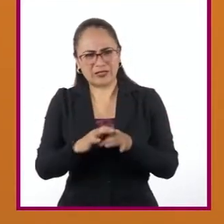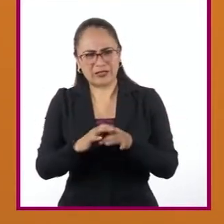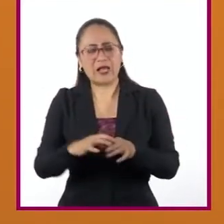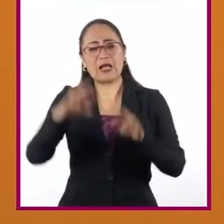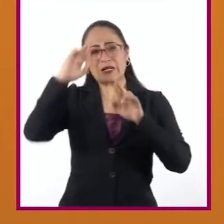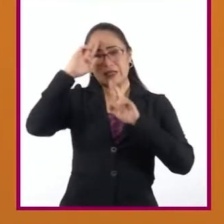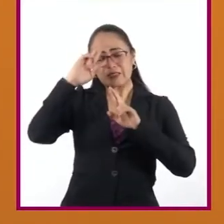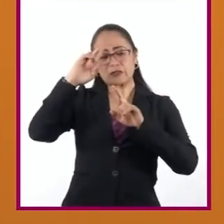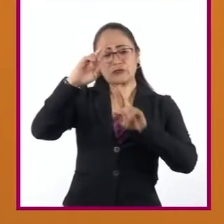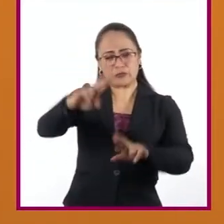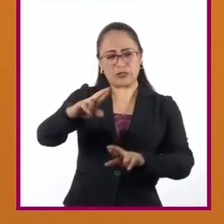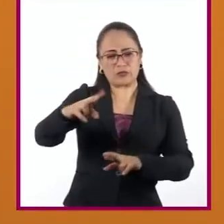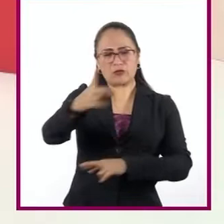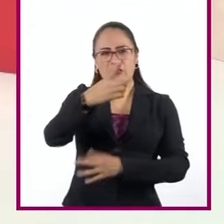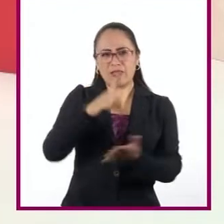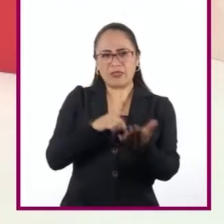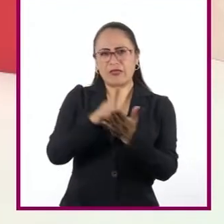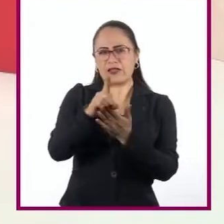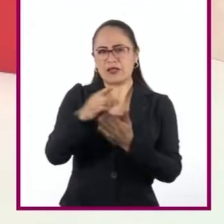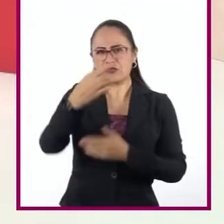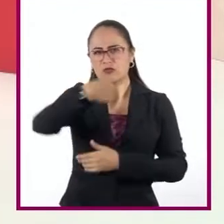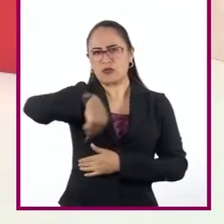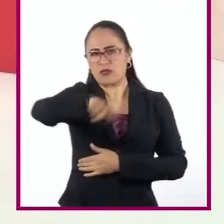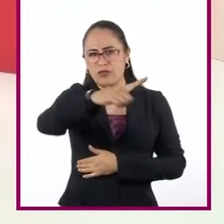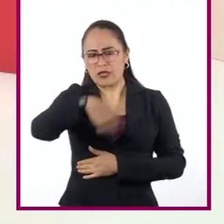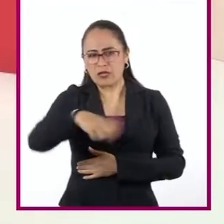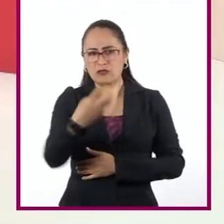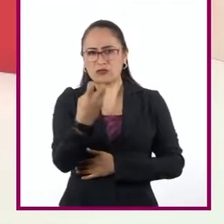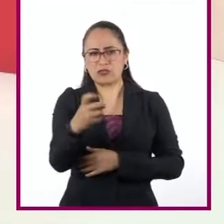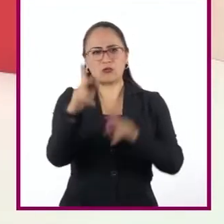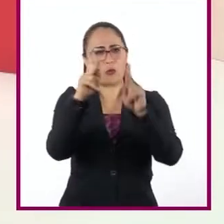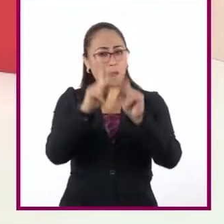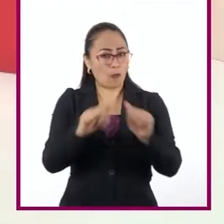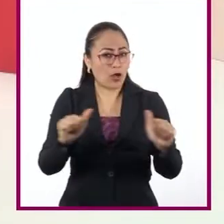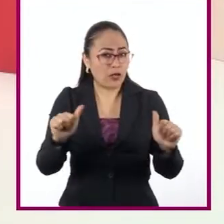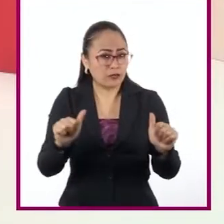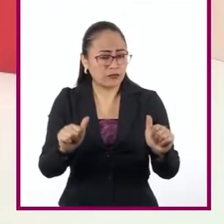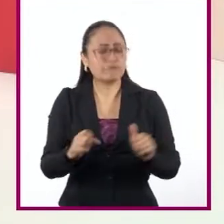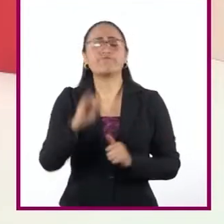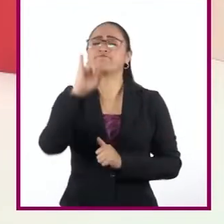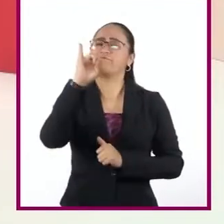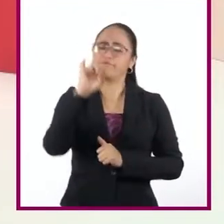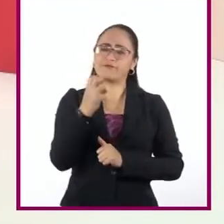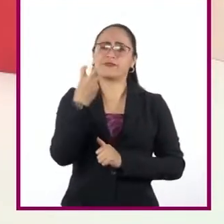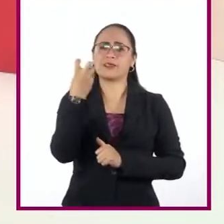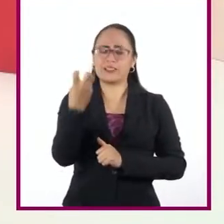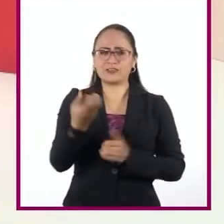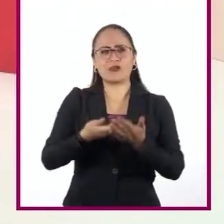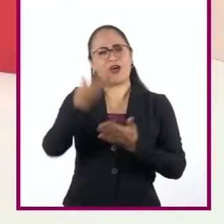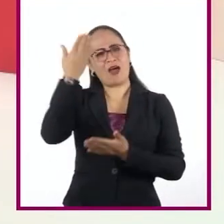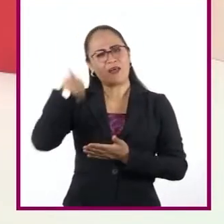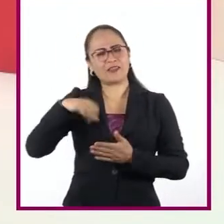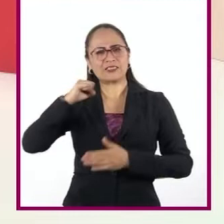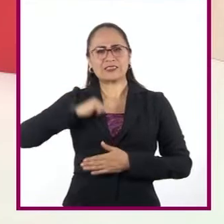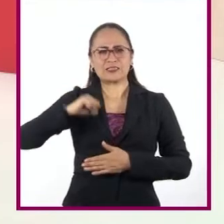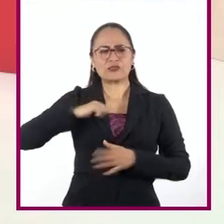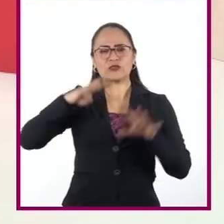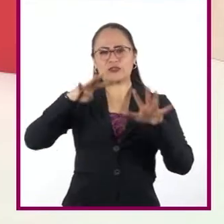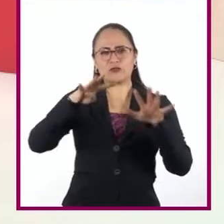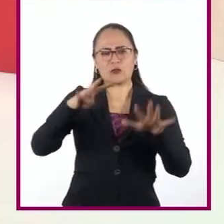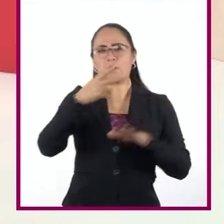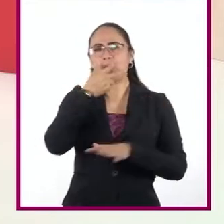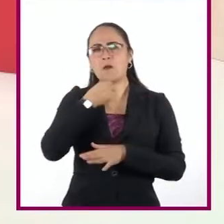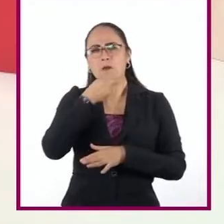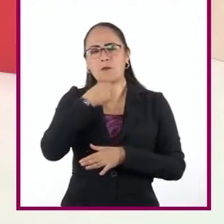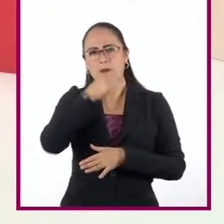al derecho ajeno es la paz? Sí, esta idea fue expresada por Benito Juárez en el siglo XIX.